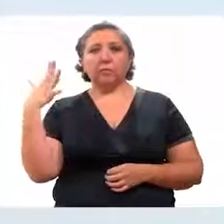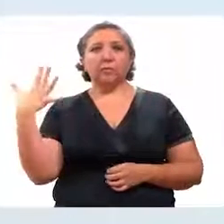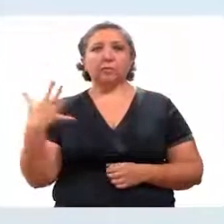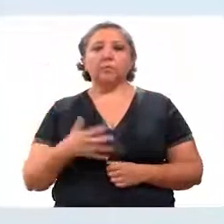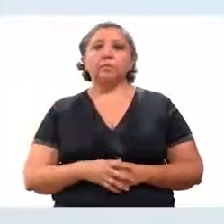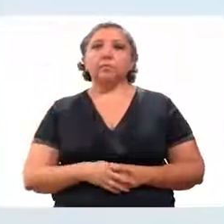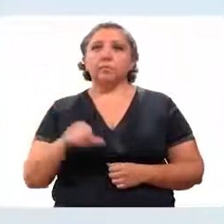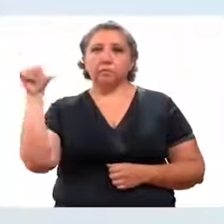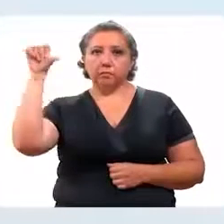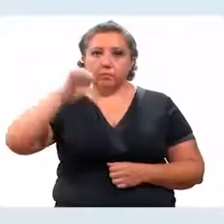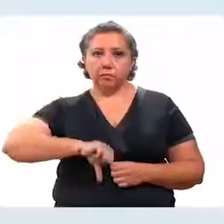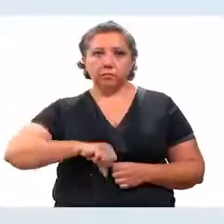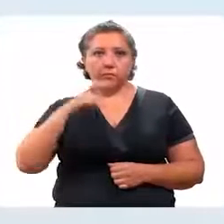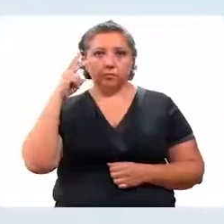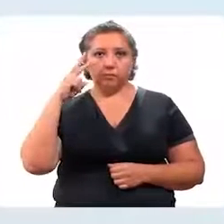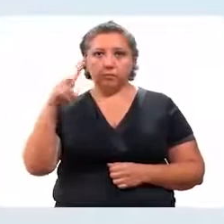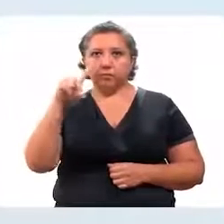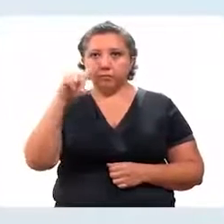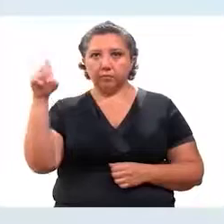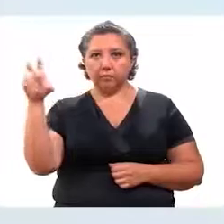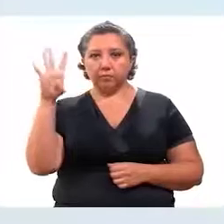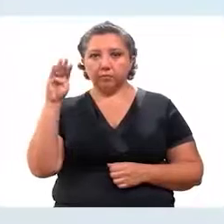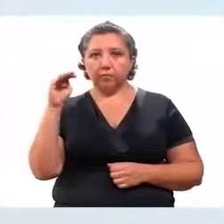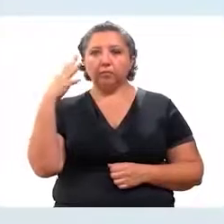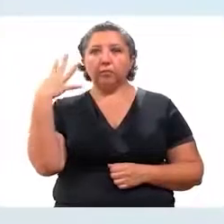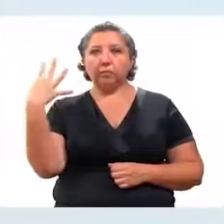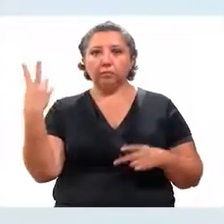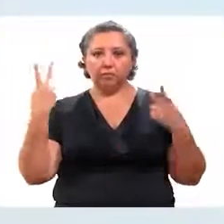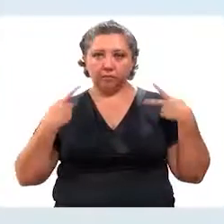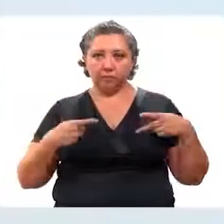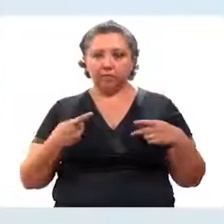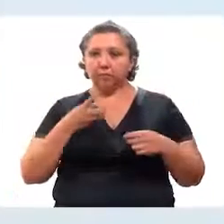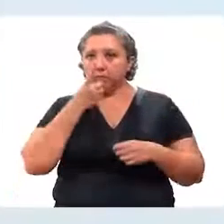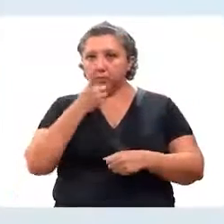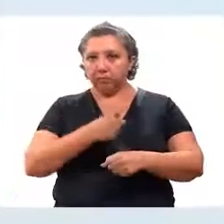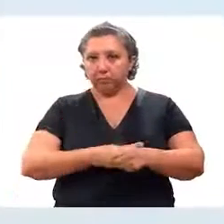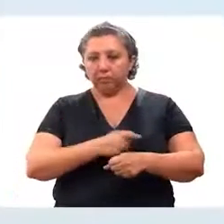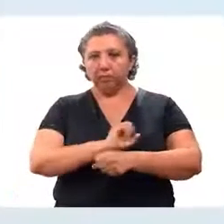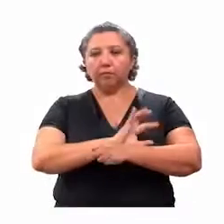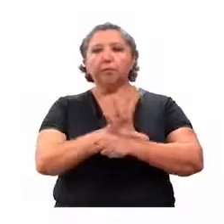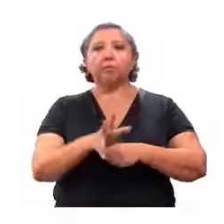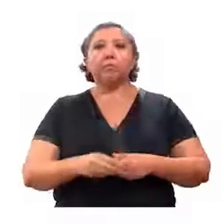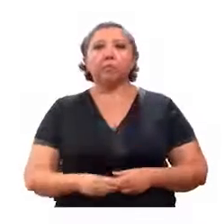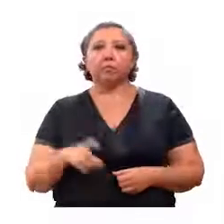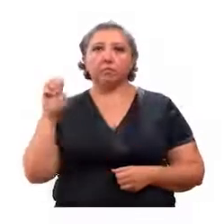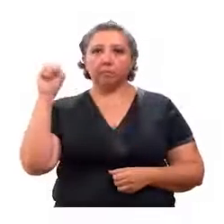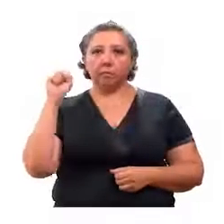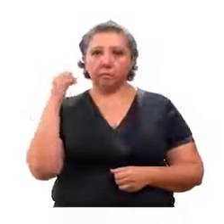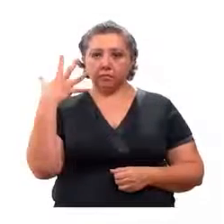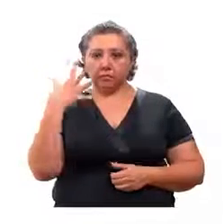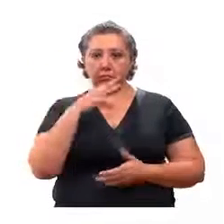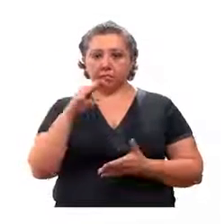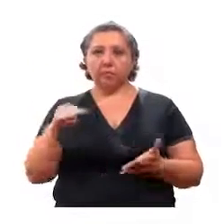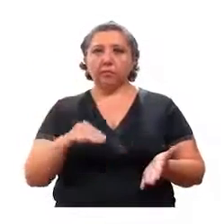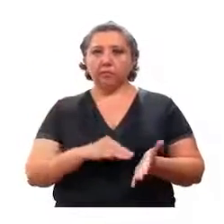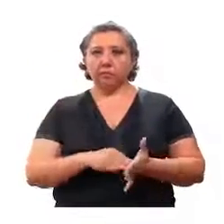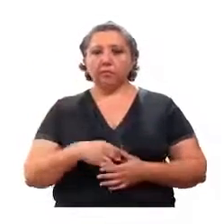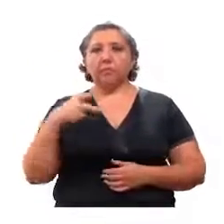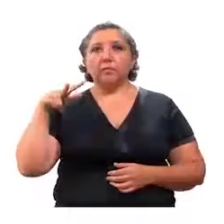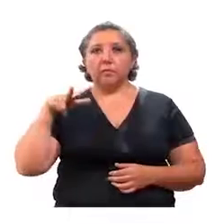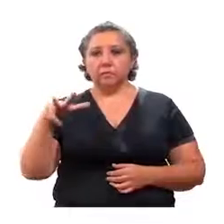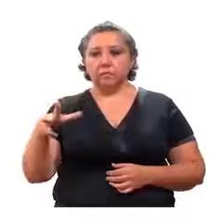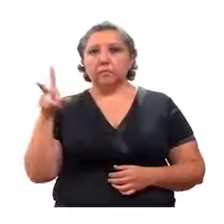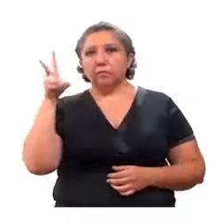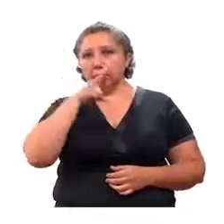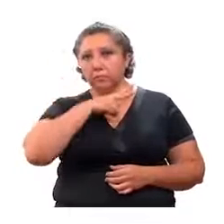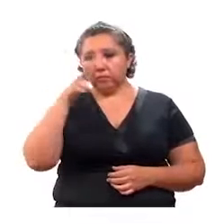78,845. Hoy se detectaron 194 nuevos contagios de coronavirus, 65 en Mérida, 18